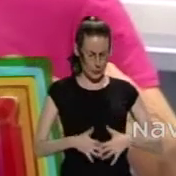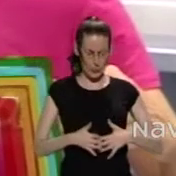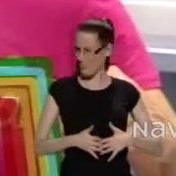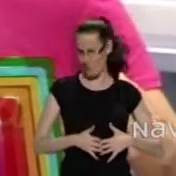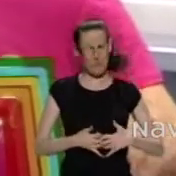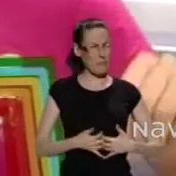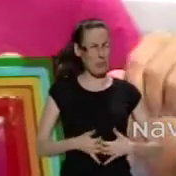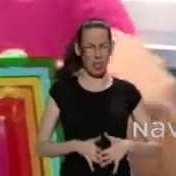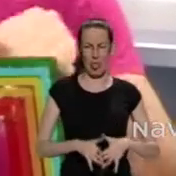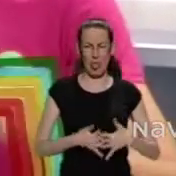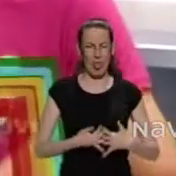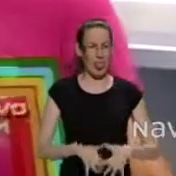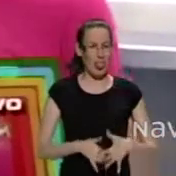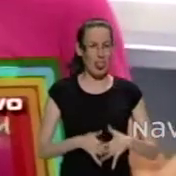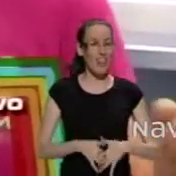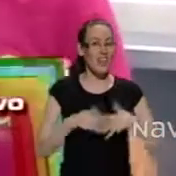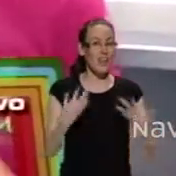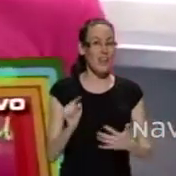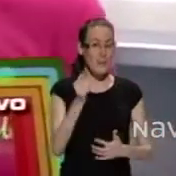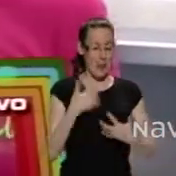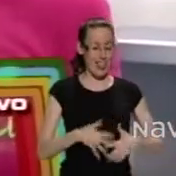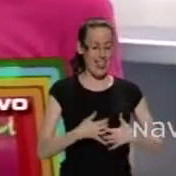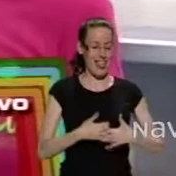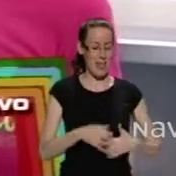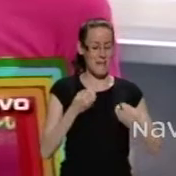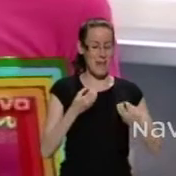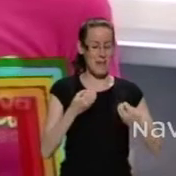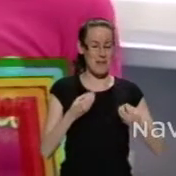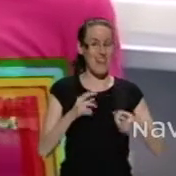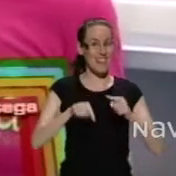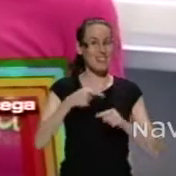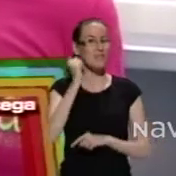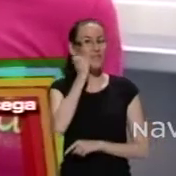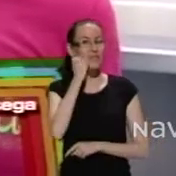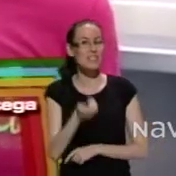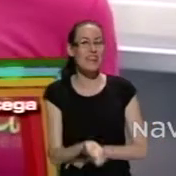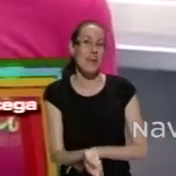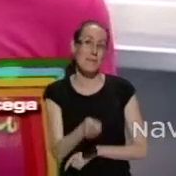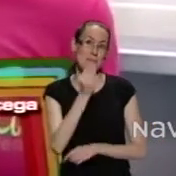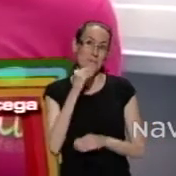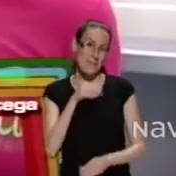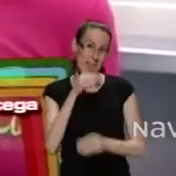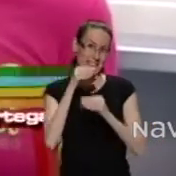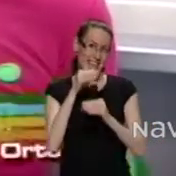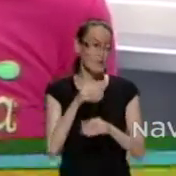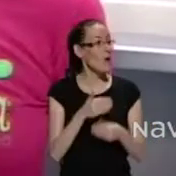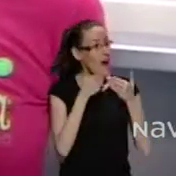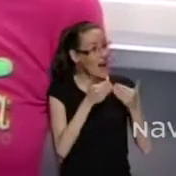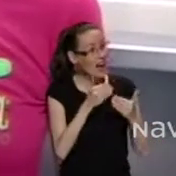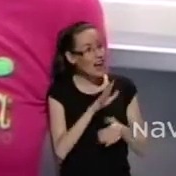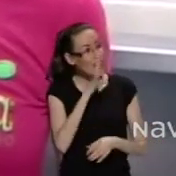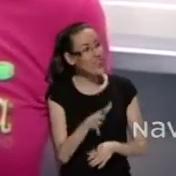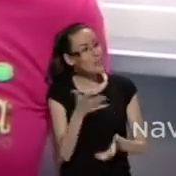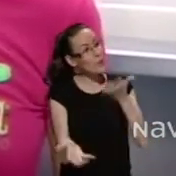hacemos primero la digestión y luego nos lo merendamos y genial. Muy bien, pues gracias por habernos acercado un poquito más la cocina